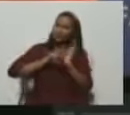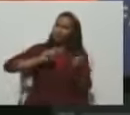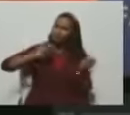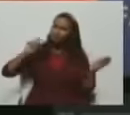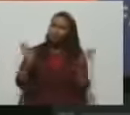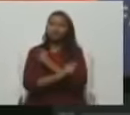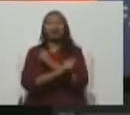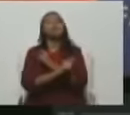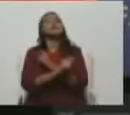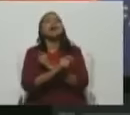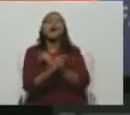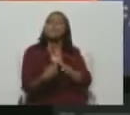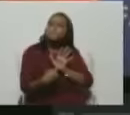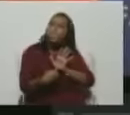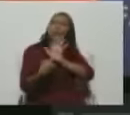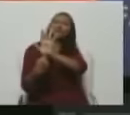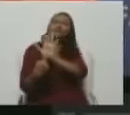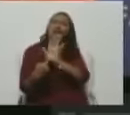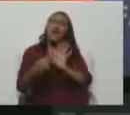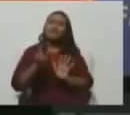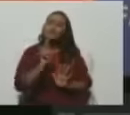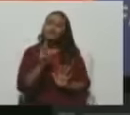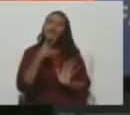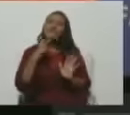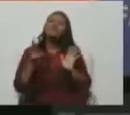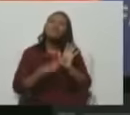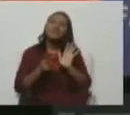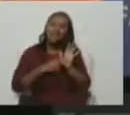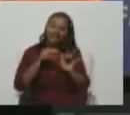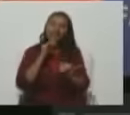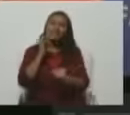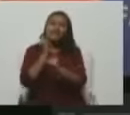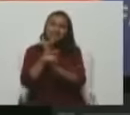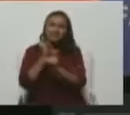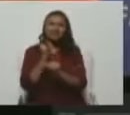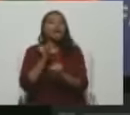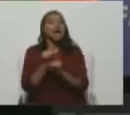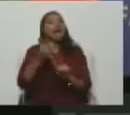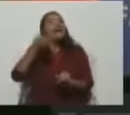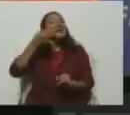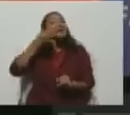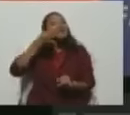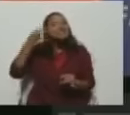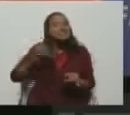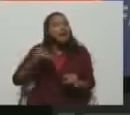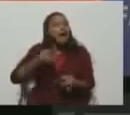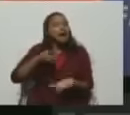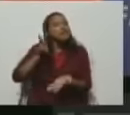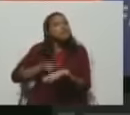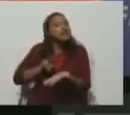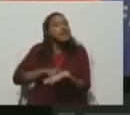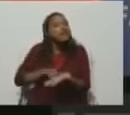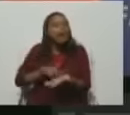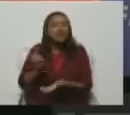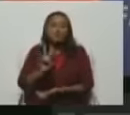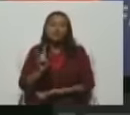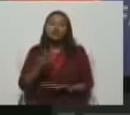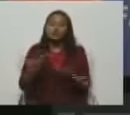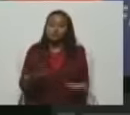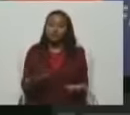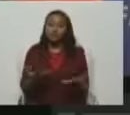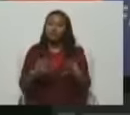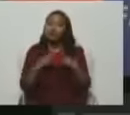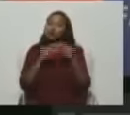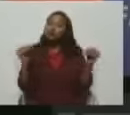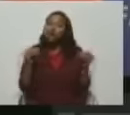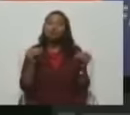Una verdad virtual más una verdad y una realidad real. Y todo lo que se produce por